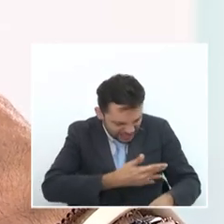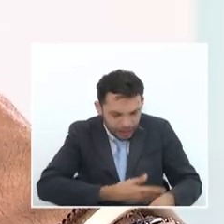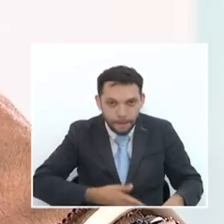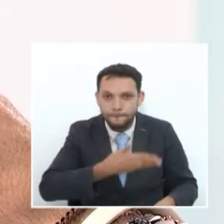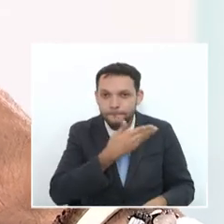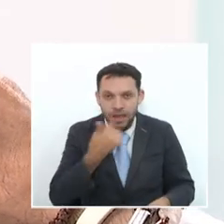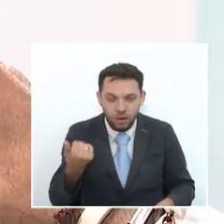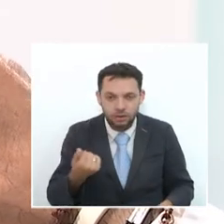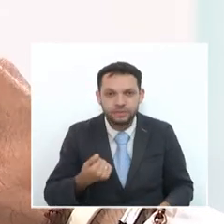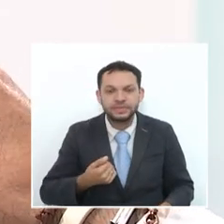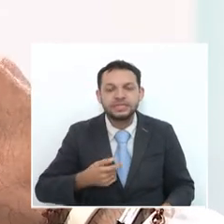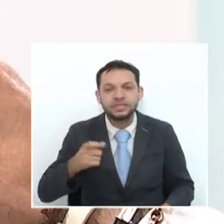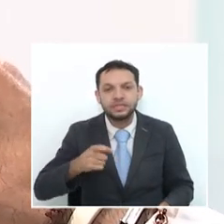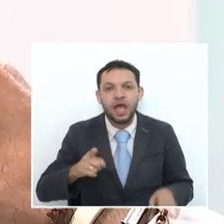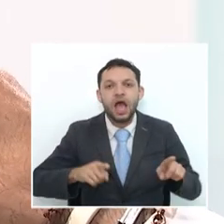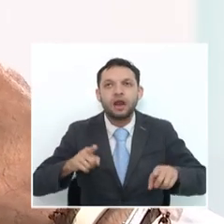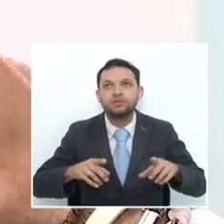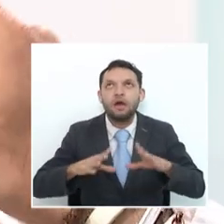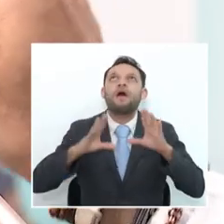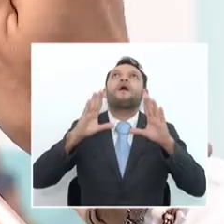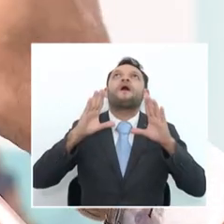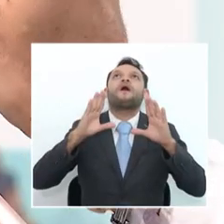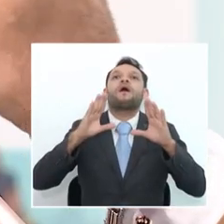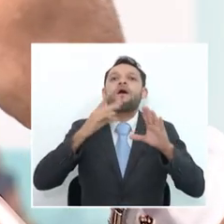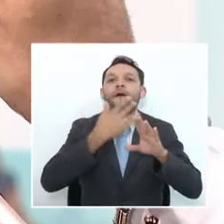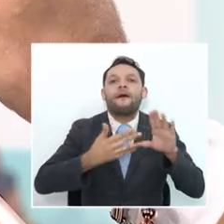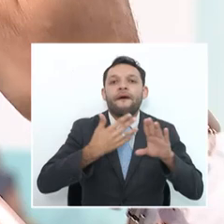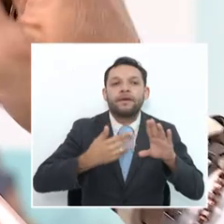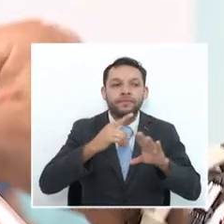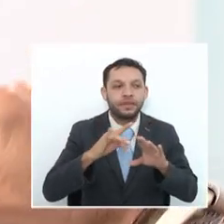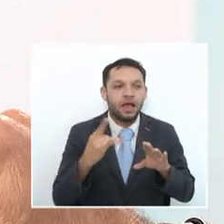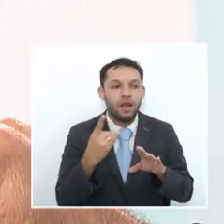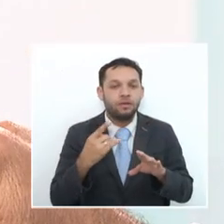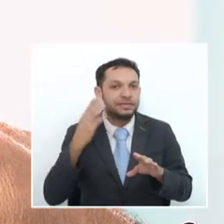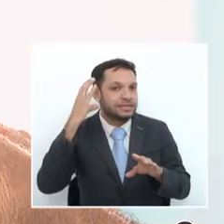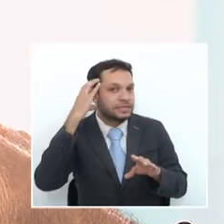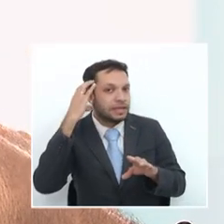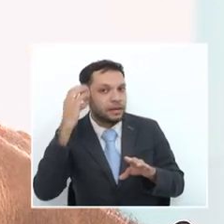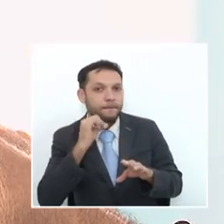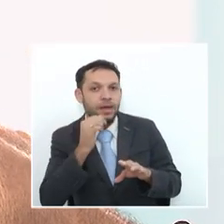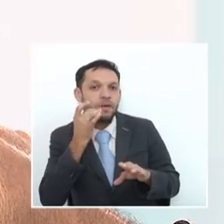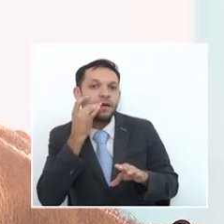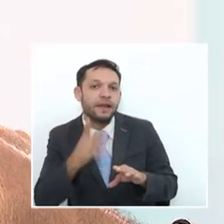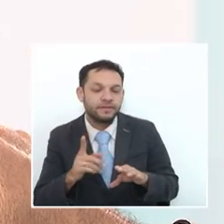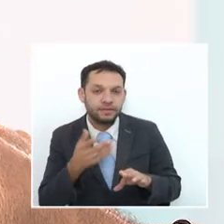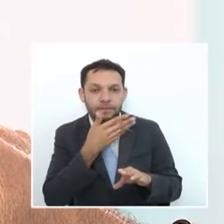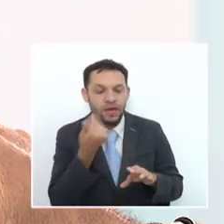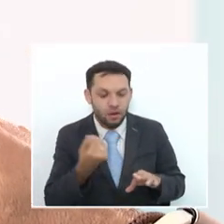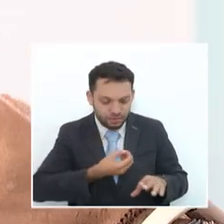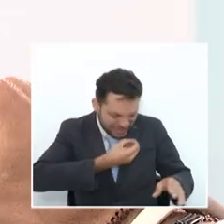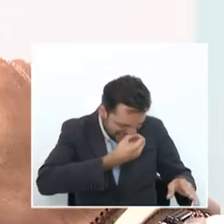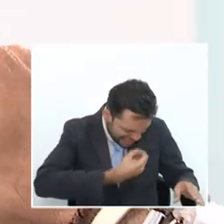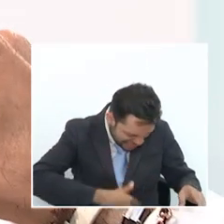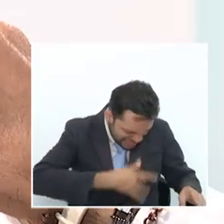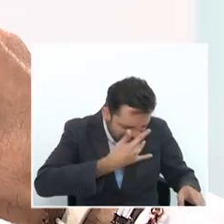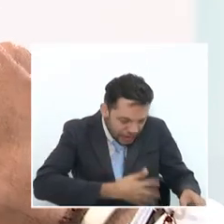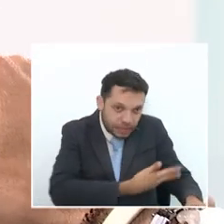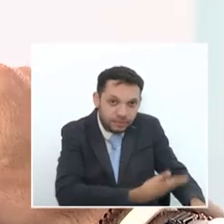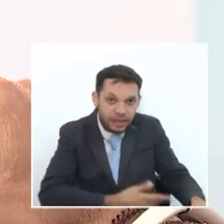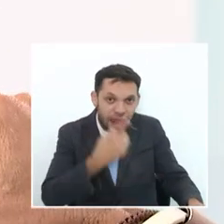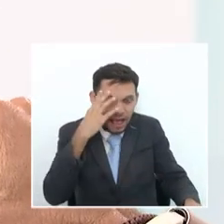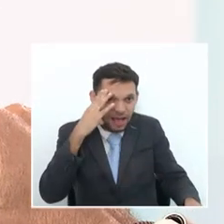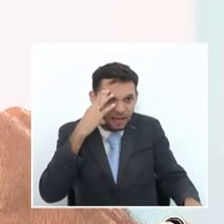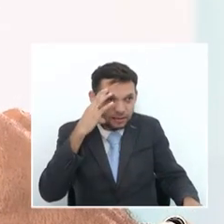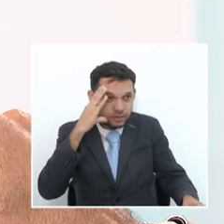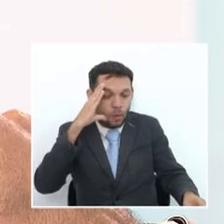rato, porque cuando no sangra por acá, puede sangrar por acá y le da un derrame cerebral. A veces estos sangrados por